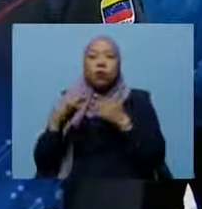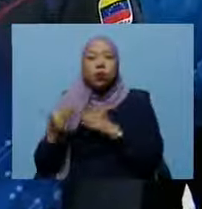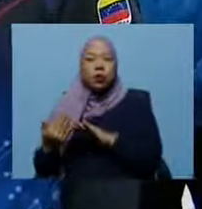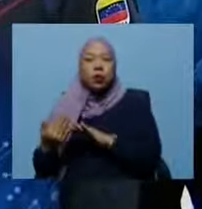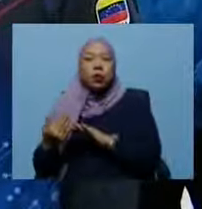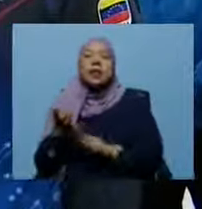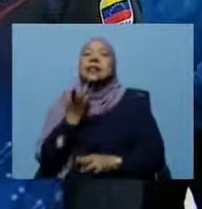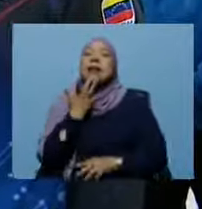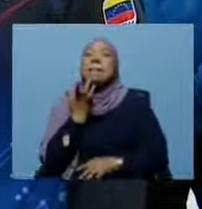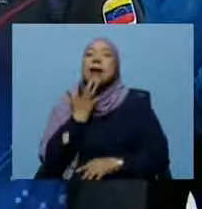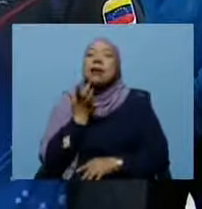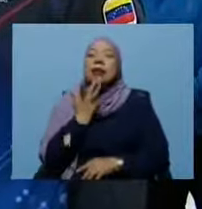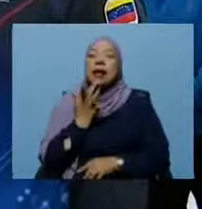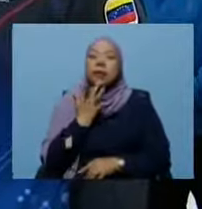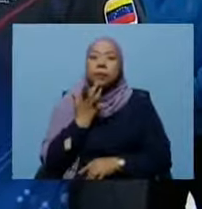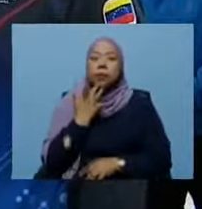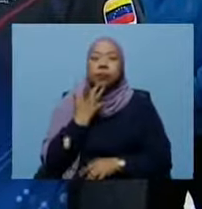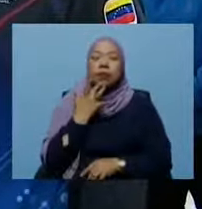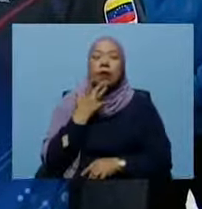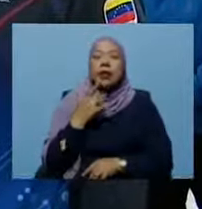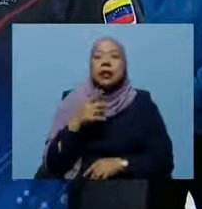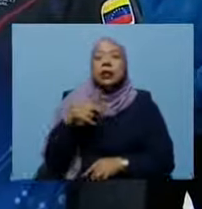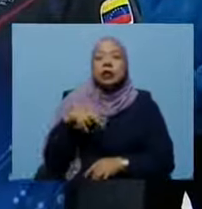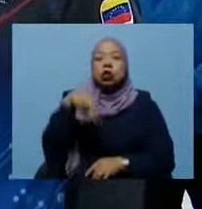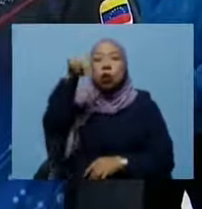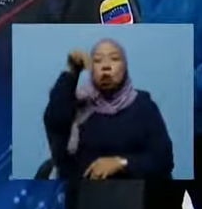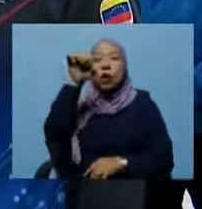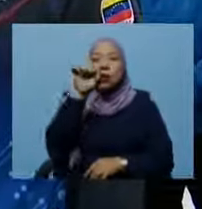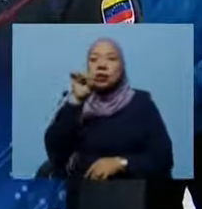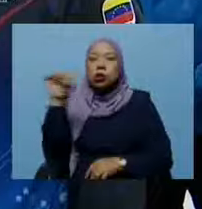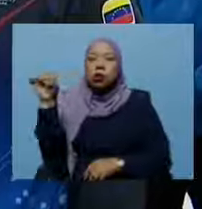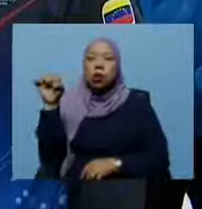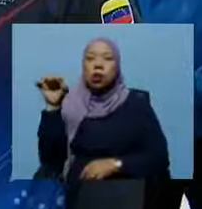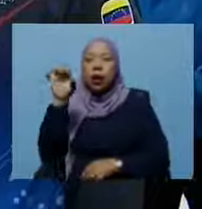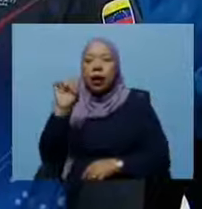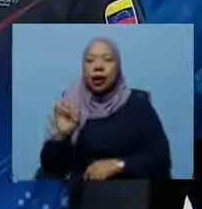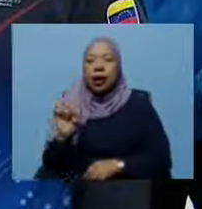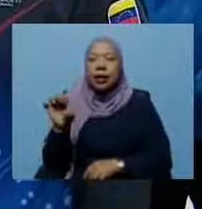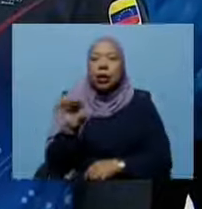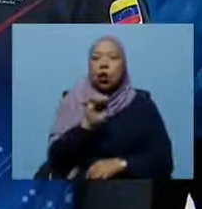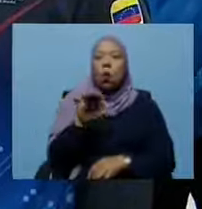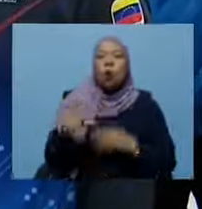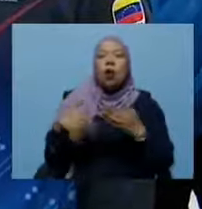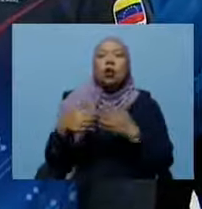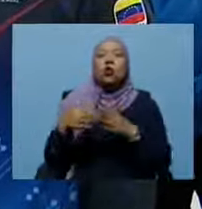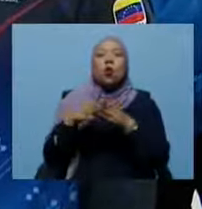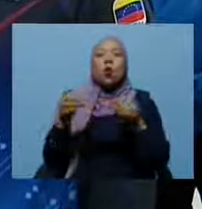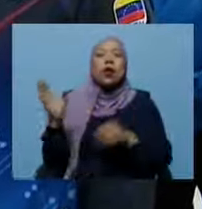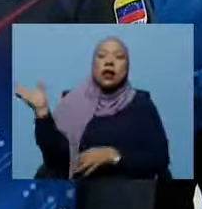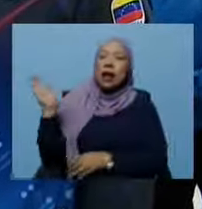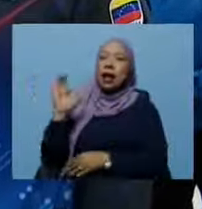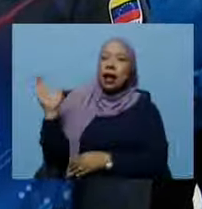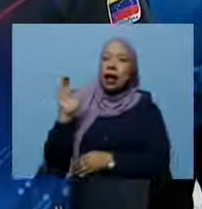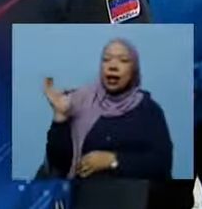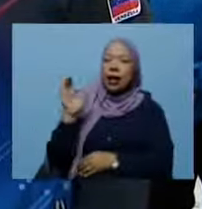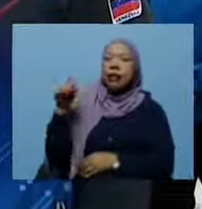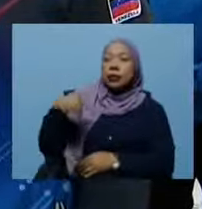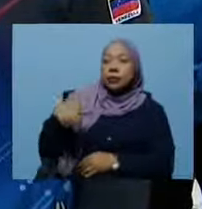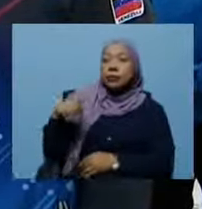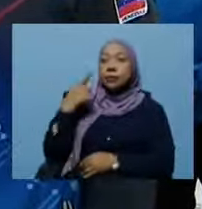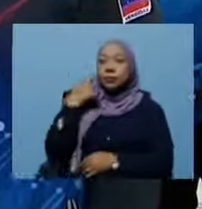allá San Martín, norte, sur, este y oeste, en el mero centro del sur de